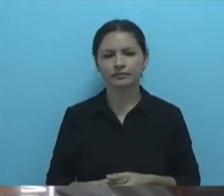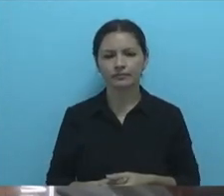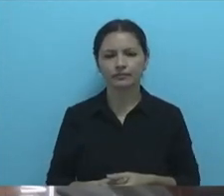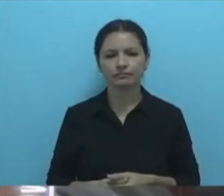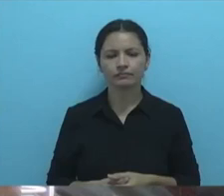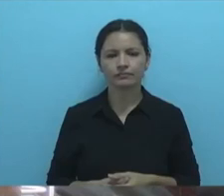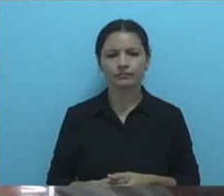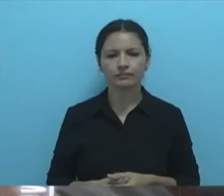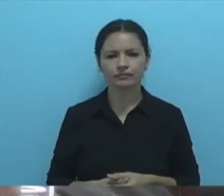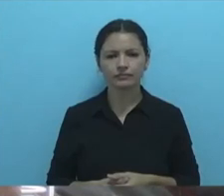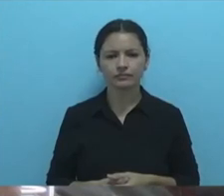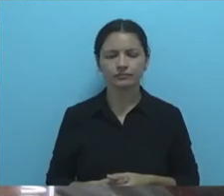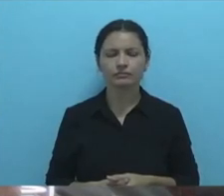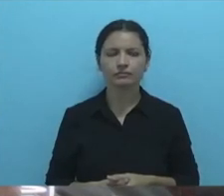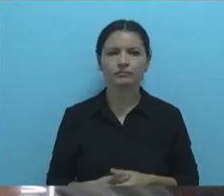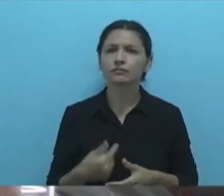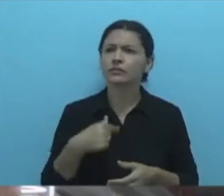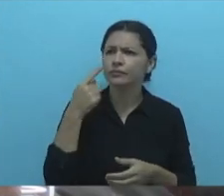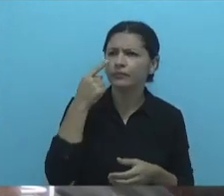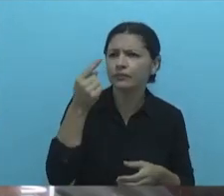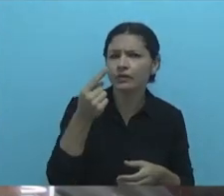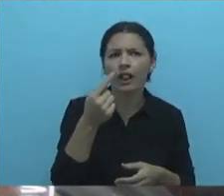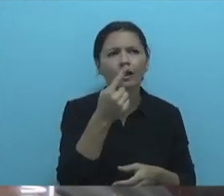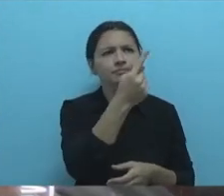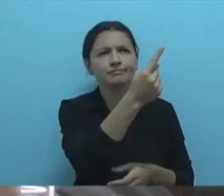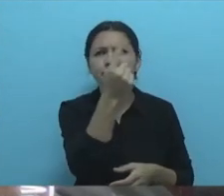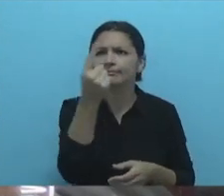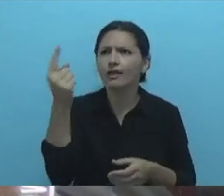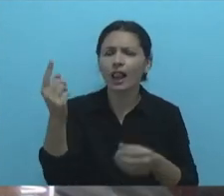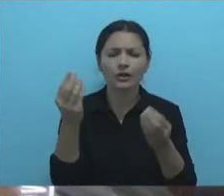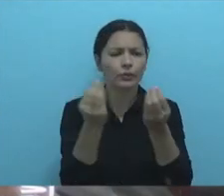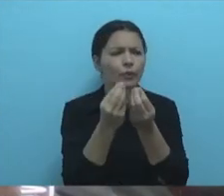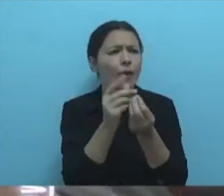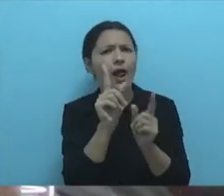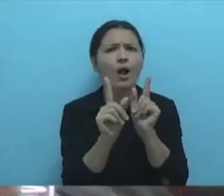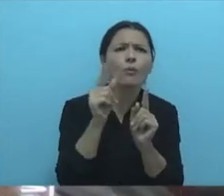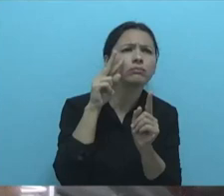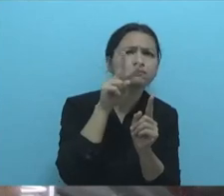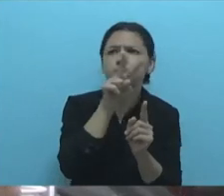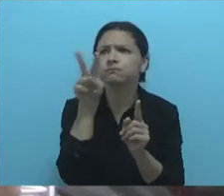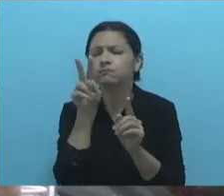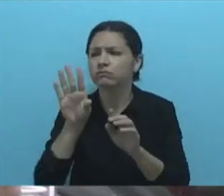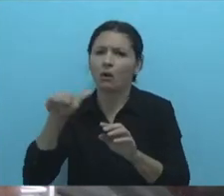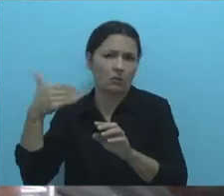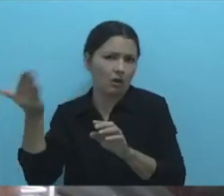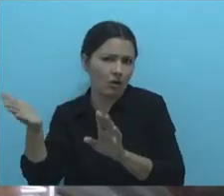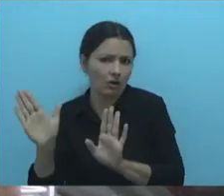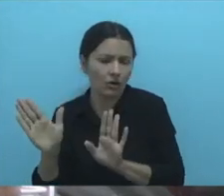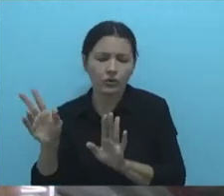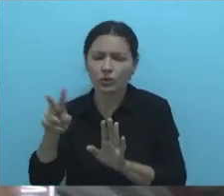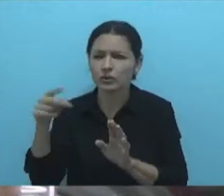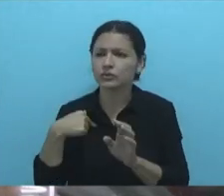en lo personal conocer a muchas de las chicas algunas que están Hoy acá y otras que no